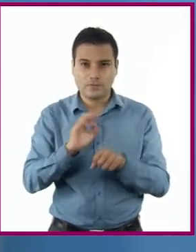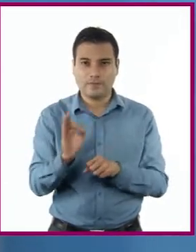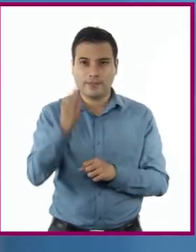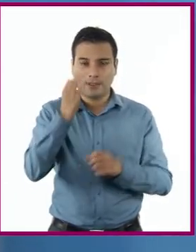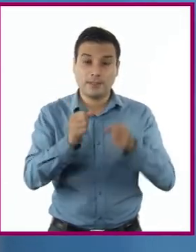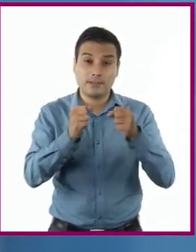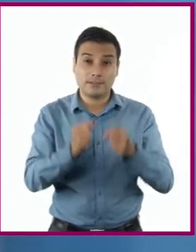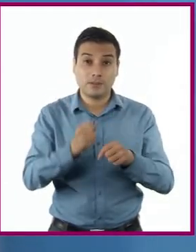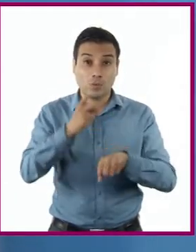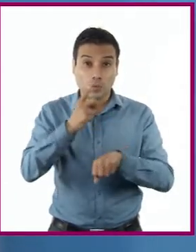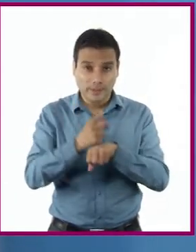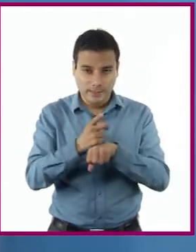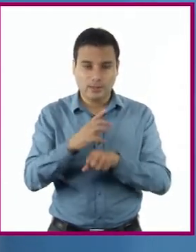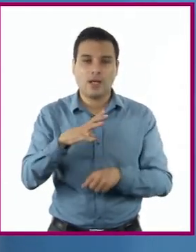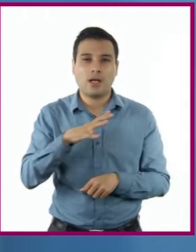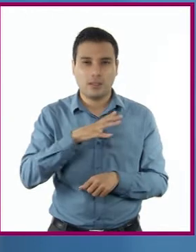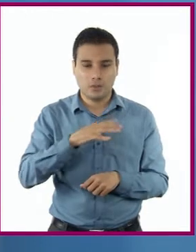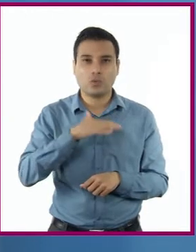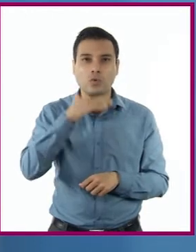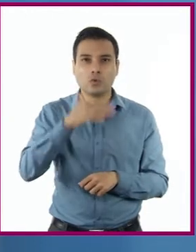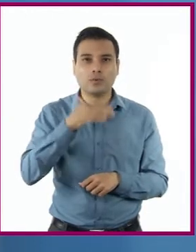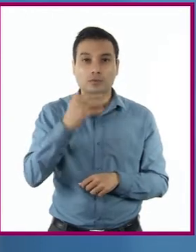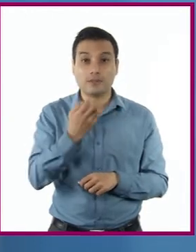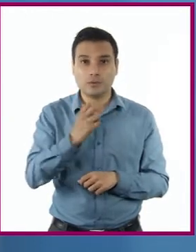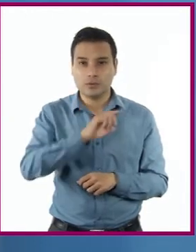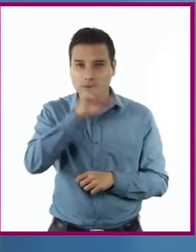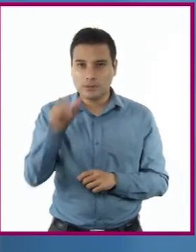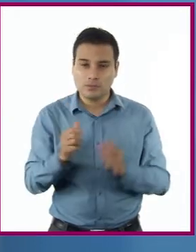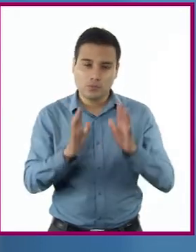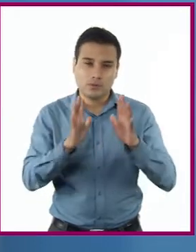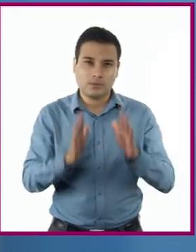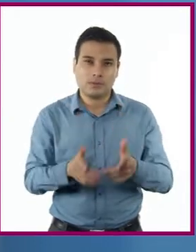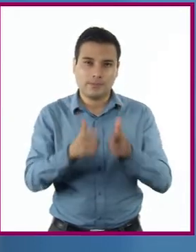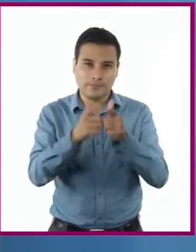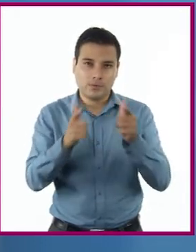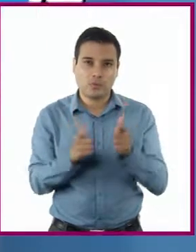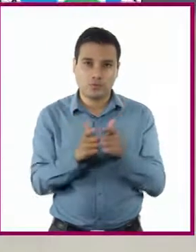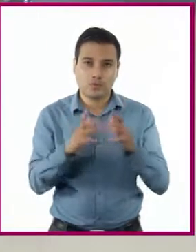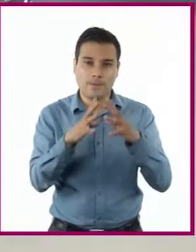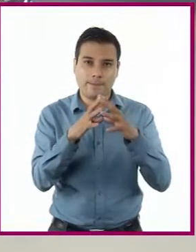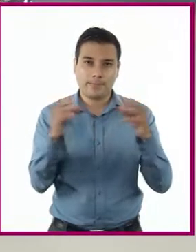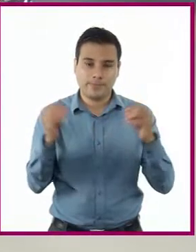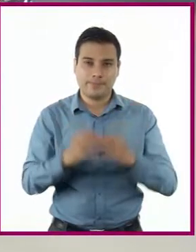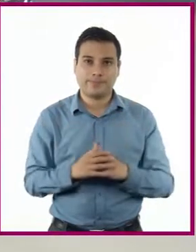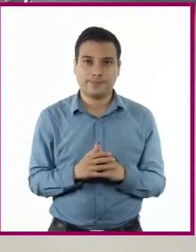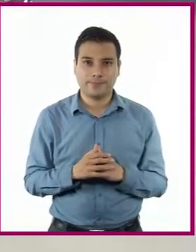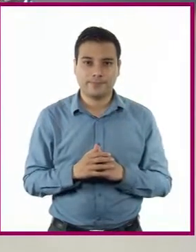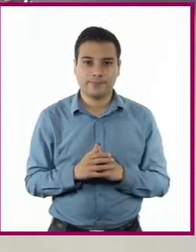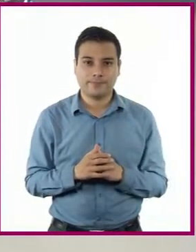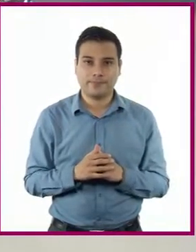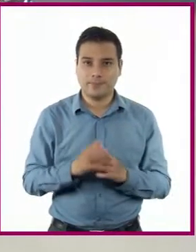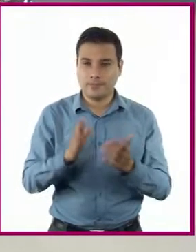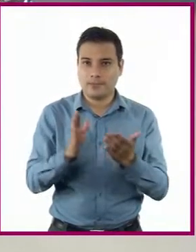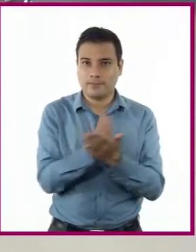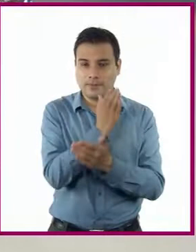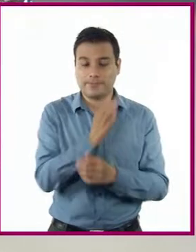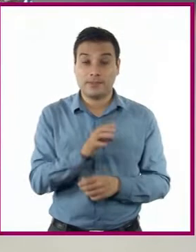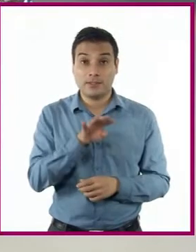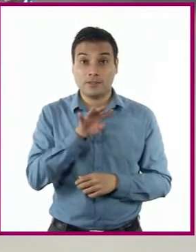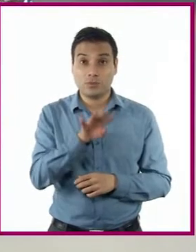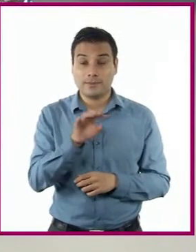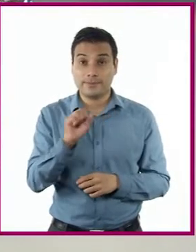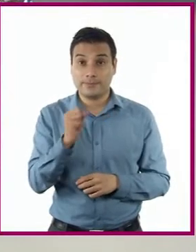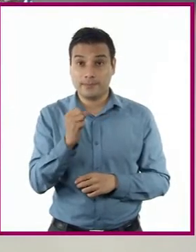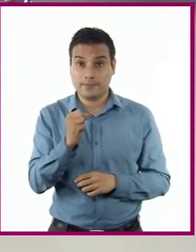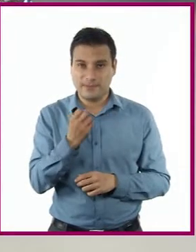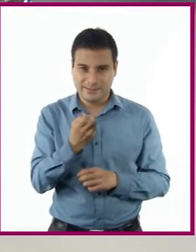Seguridad, DFS, lo cual provocó la extinción de dicha dependencia. Por otro lado, el 19 de